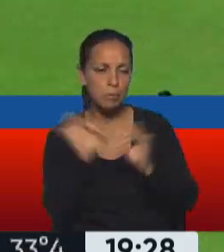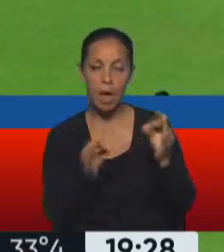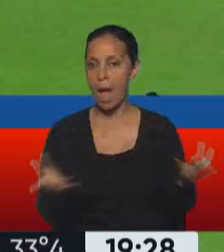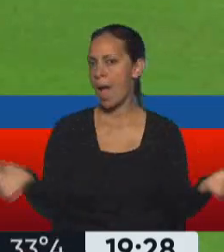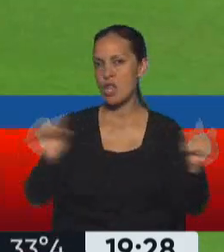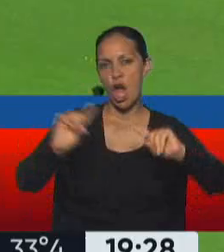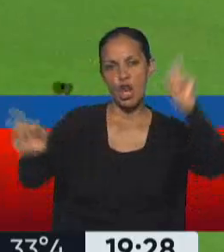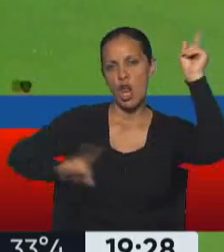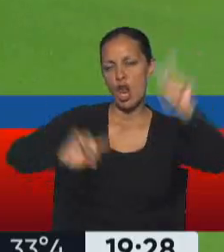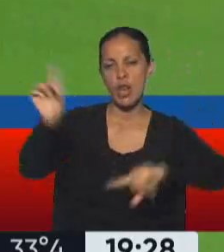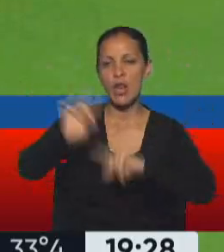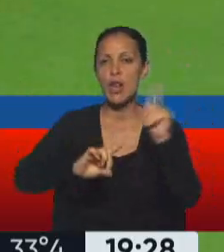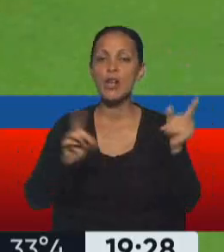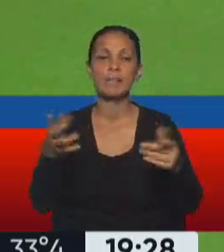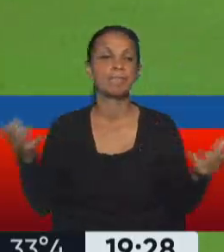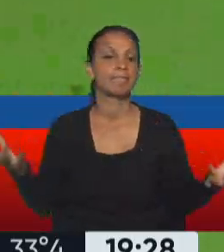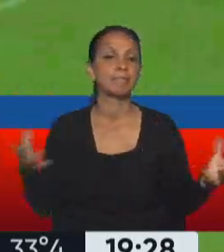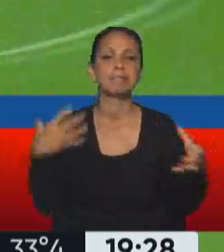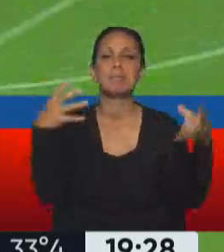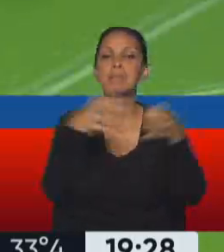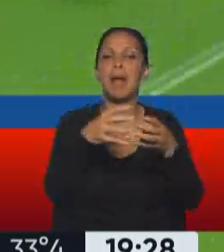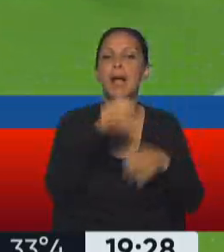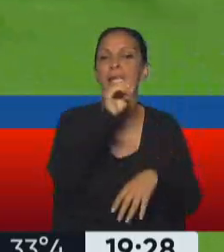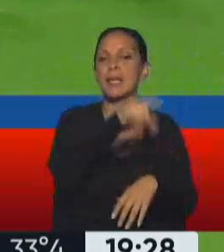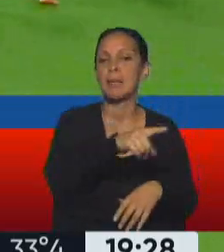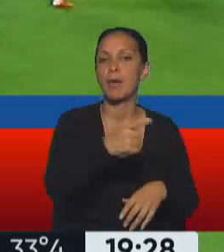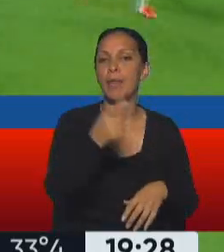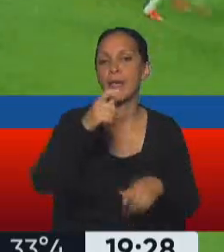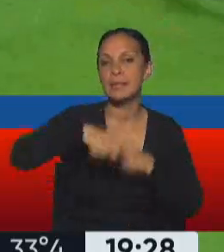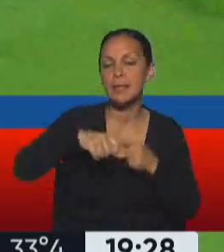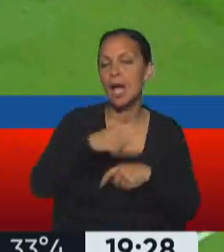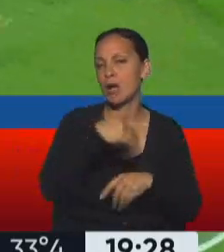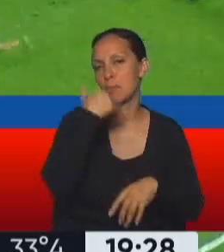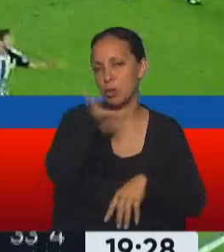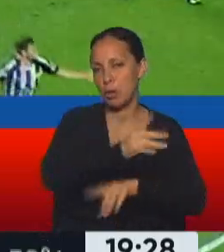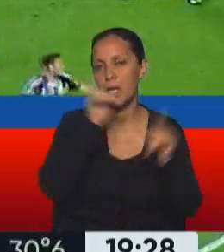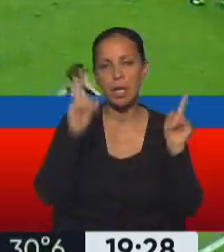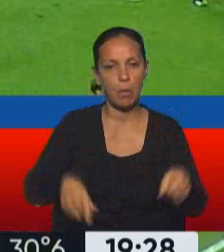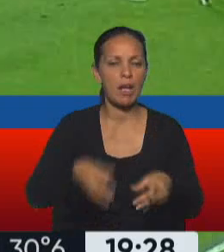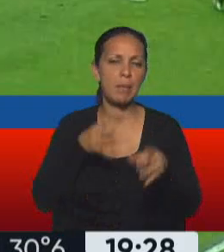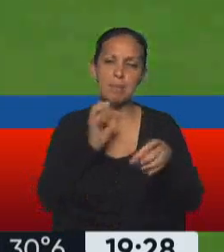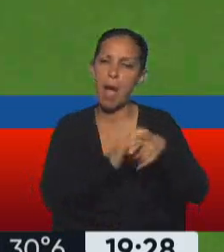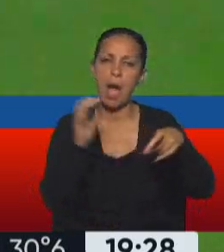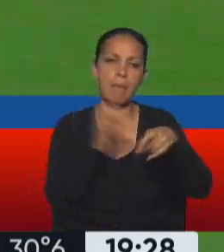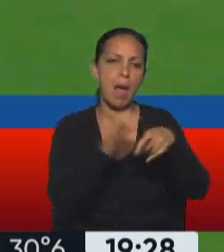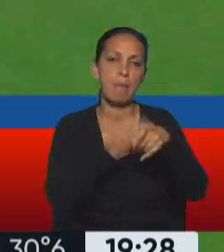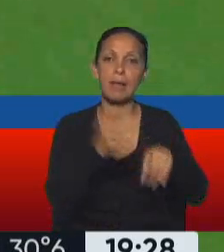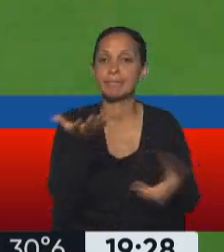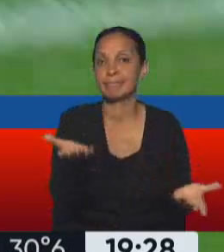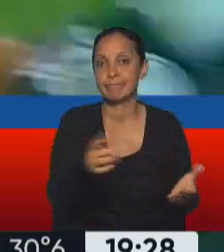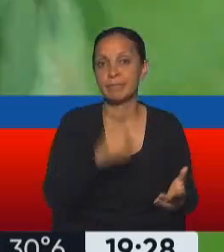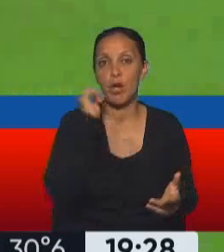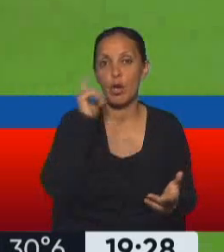locos. Al equipo santiagueño poco le importó. Siguió tratando con sus armas de ir al frente. Y mirá el golazo que clava